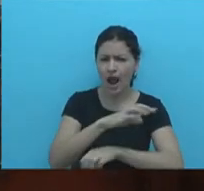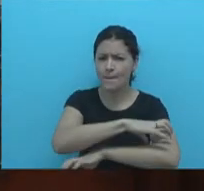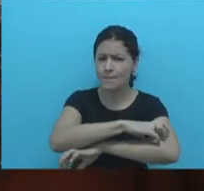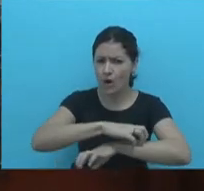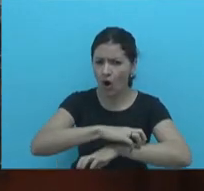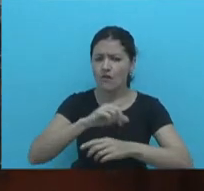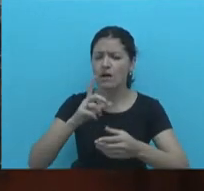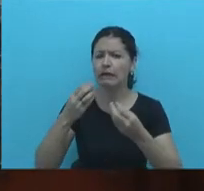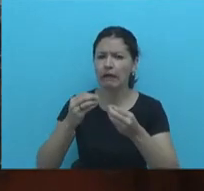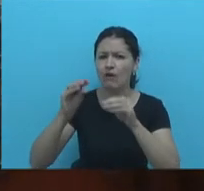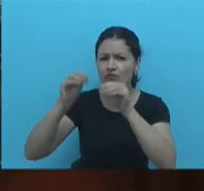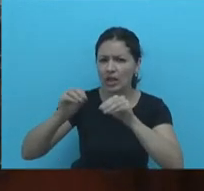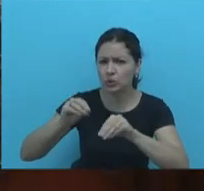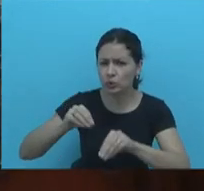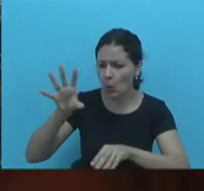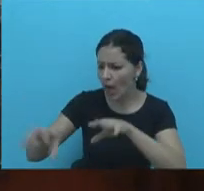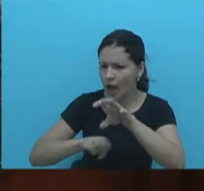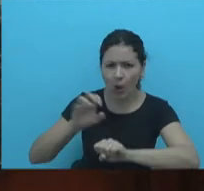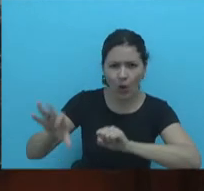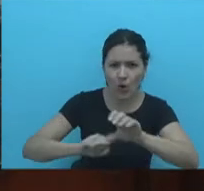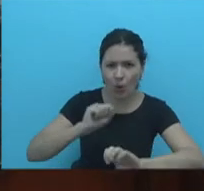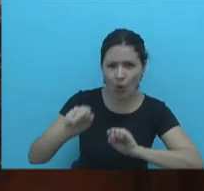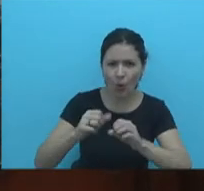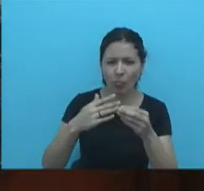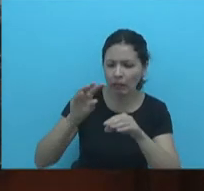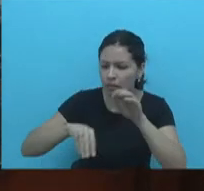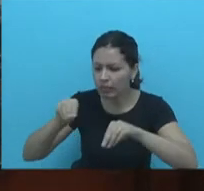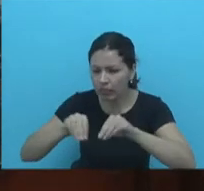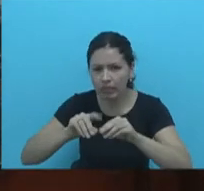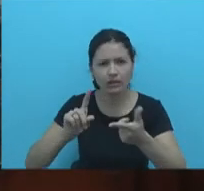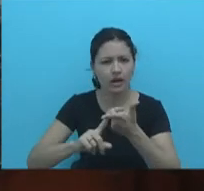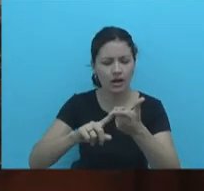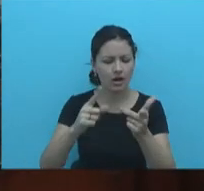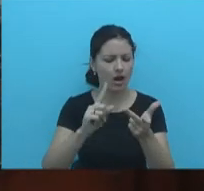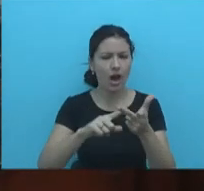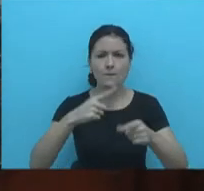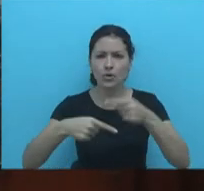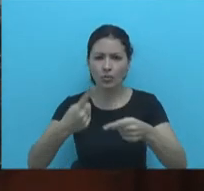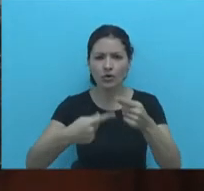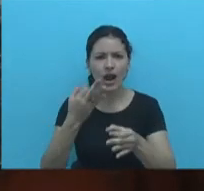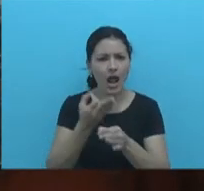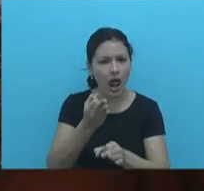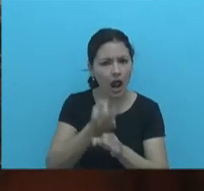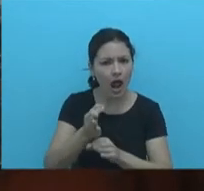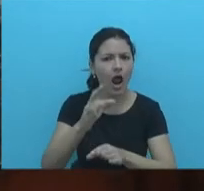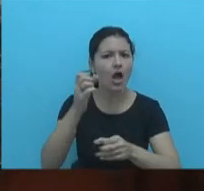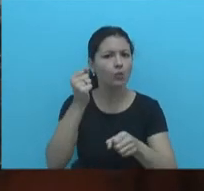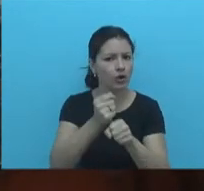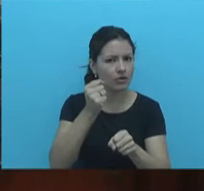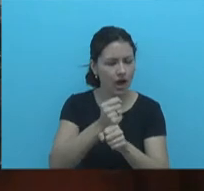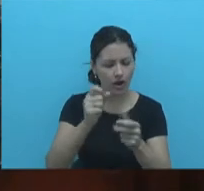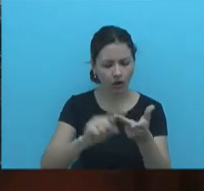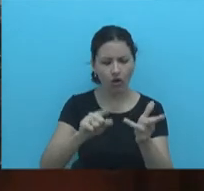a la recolección informal de residuos urbanos, tres, promover la capacitación laboral para los trabajadores informales,